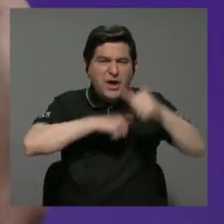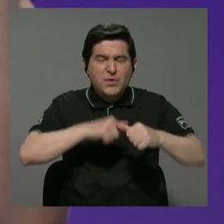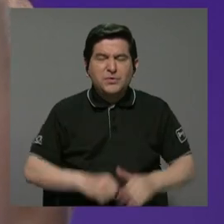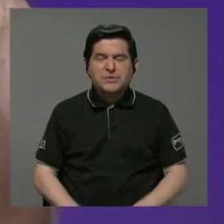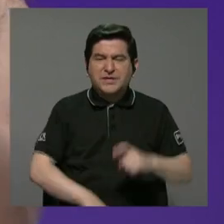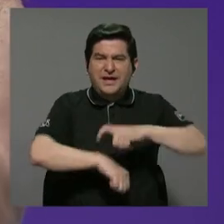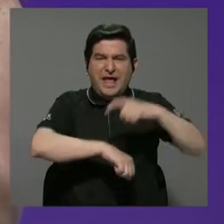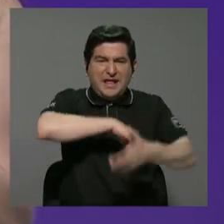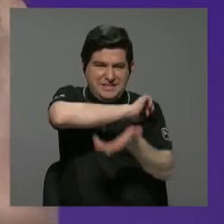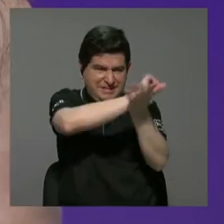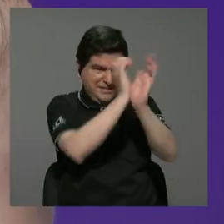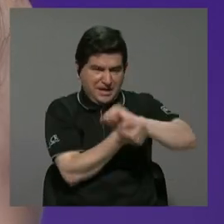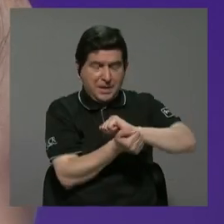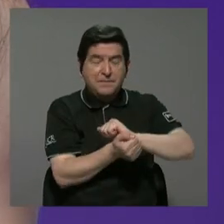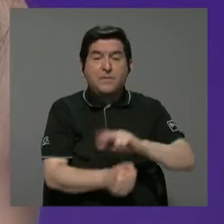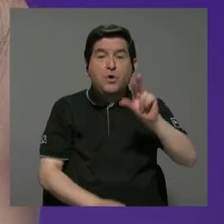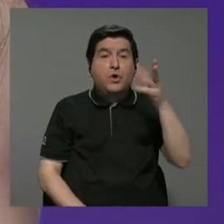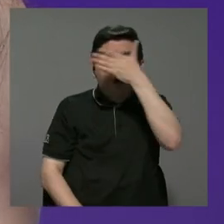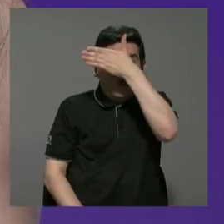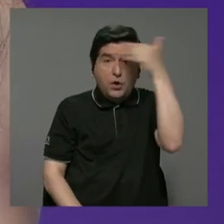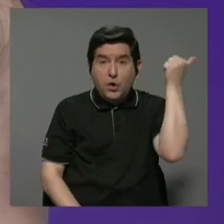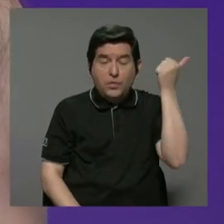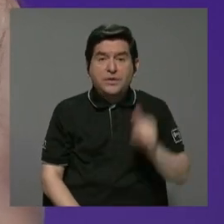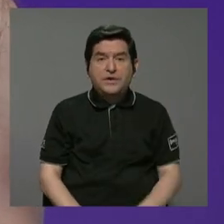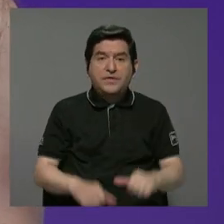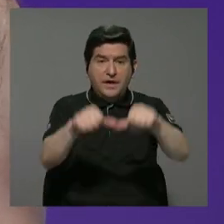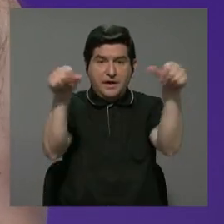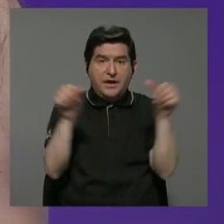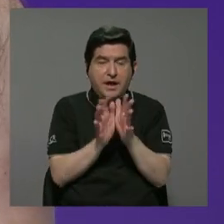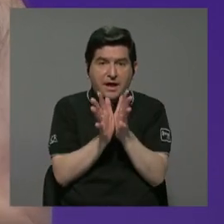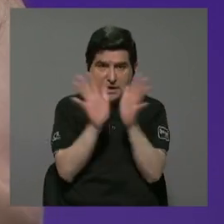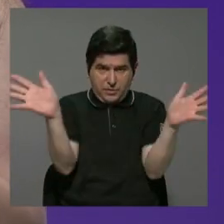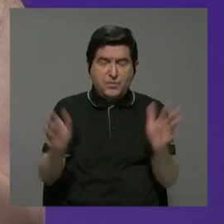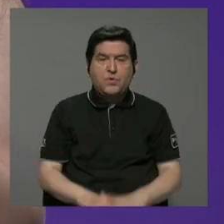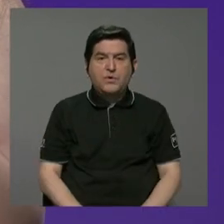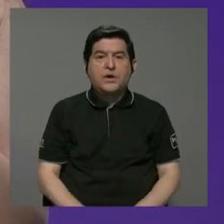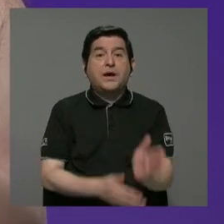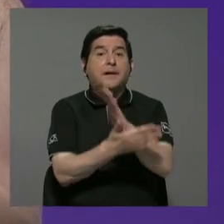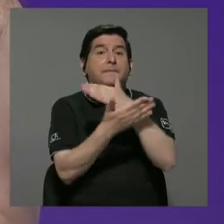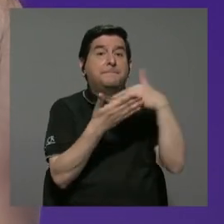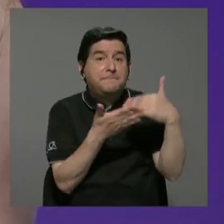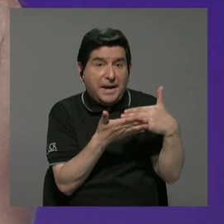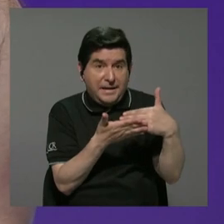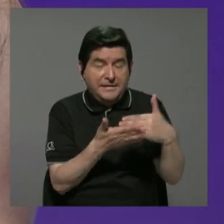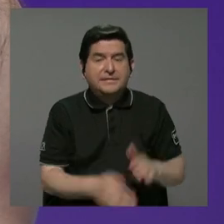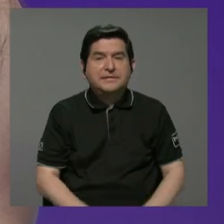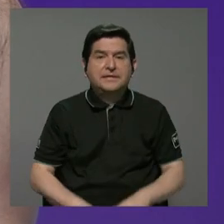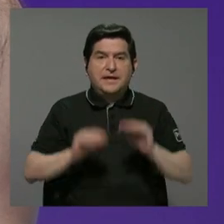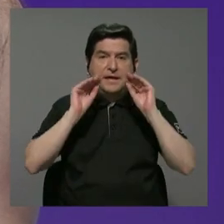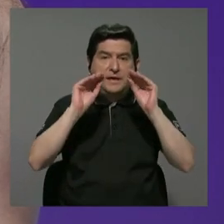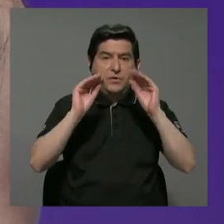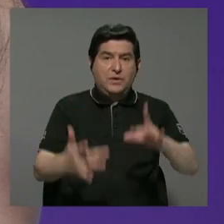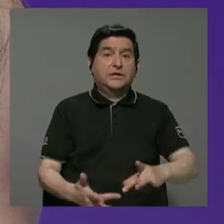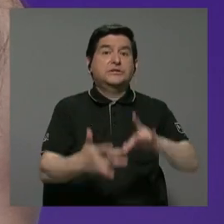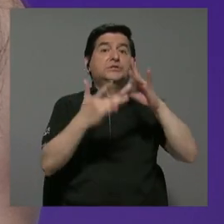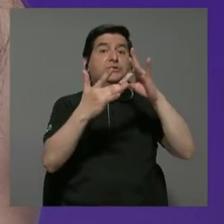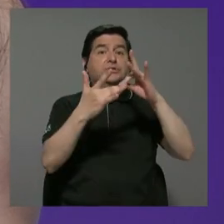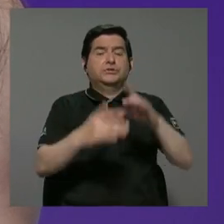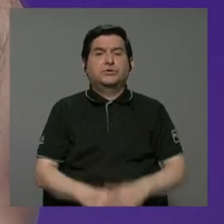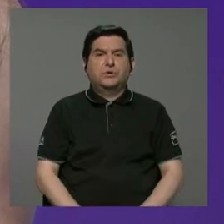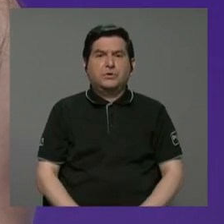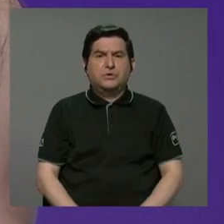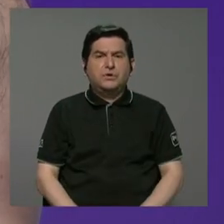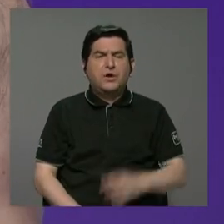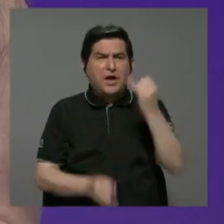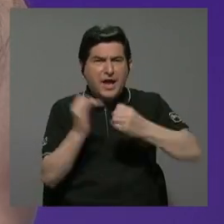Y no hay que olvidarnos tampoco que este sector público que se manifiesta, una parte de este, el sector educativo en particular, es un sector